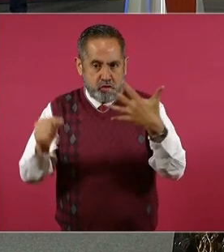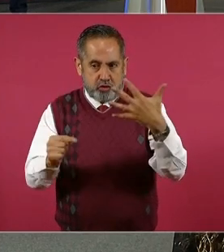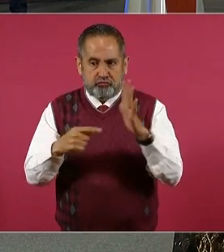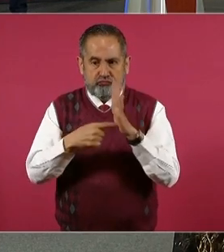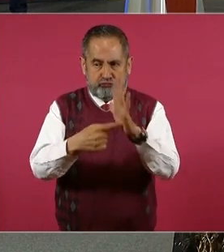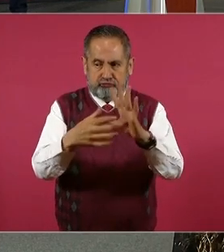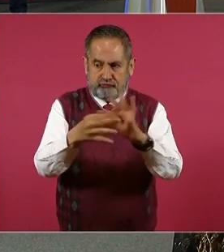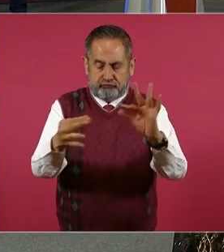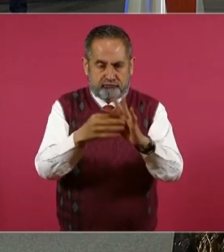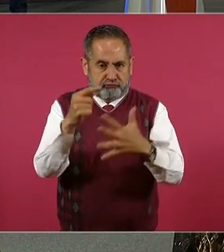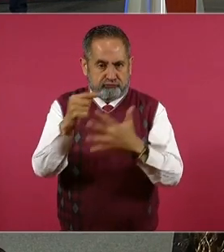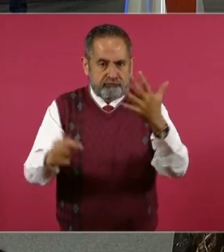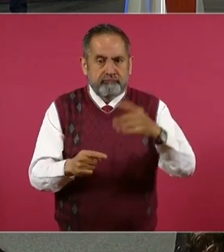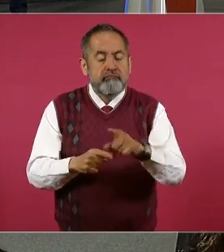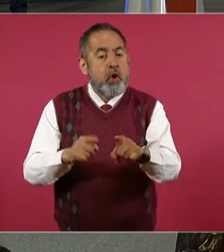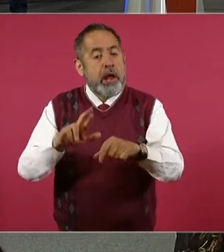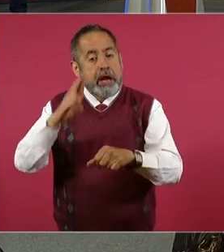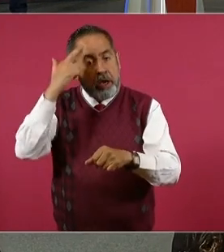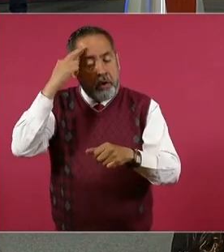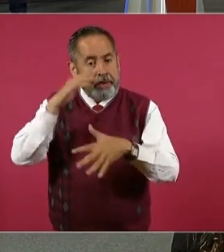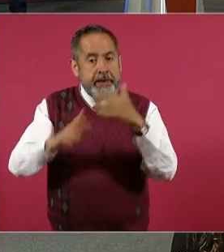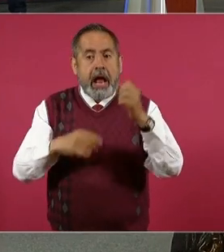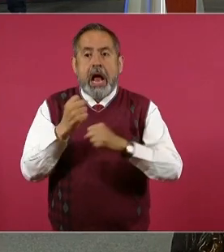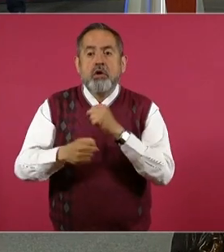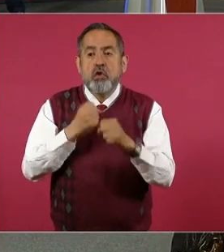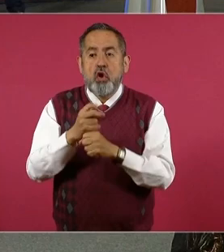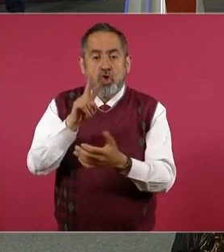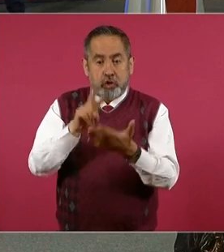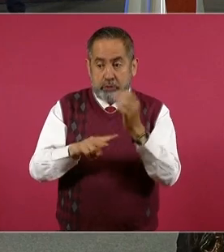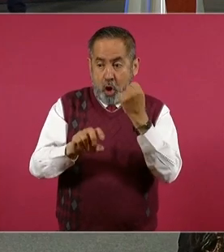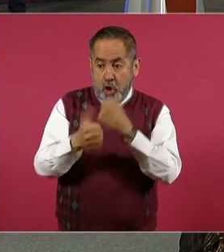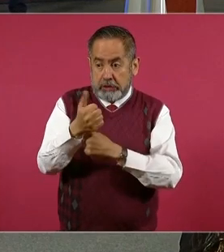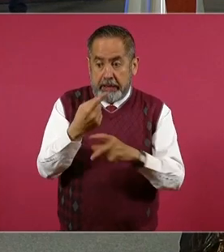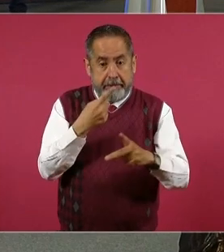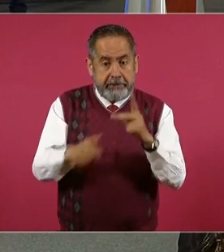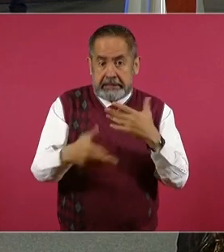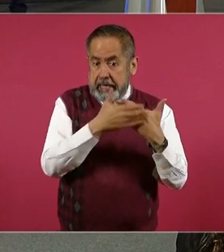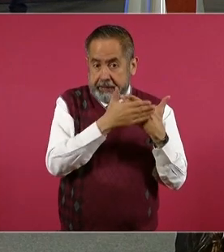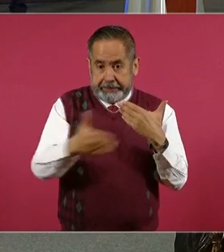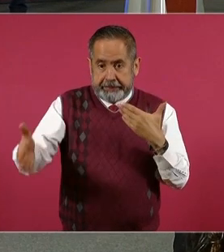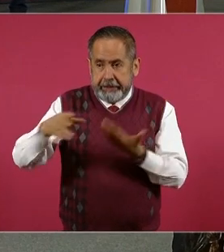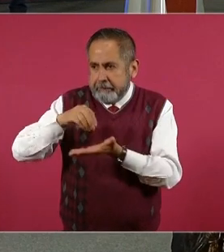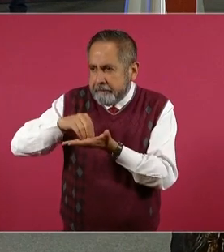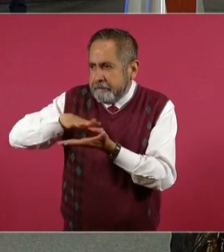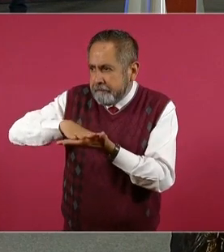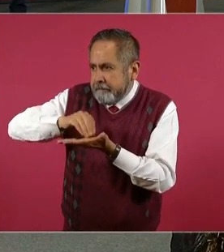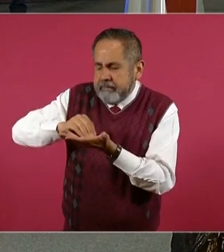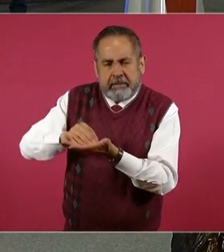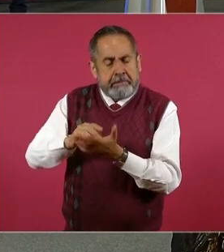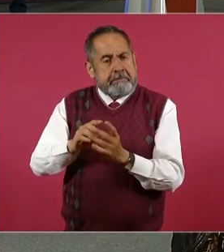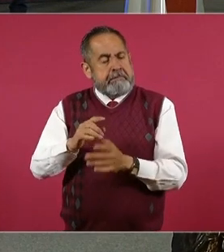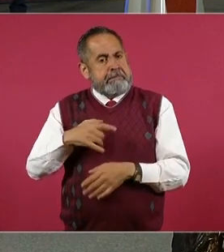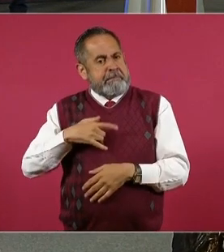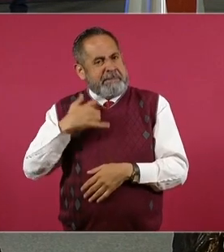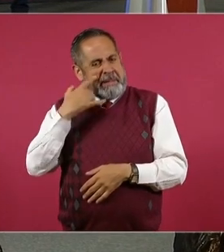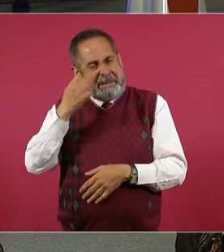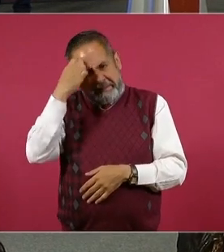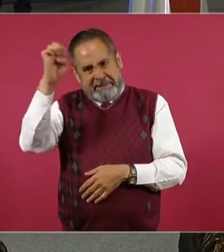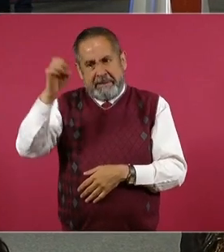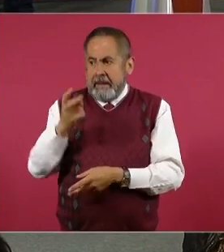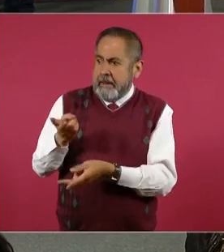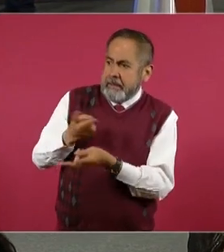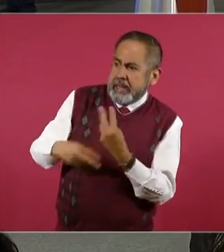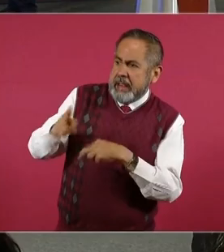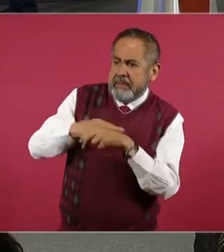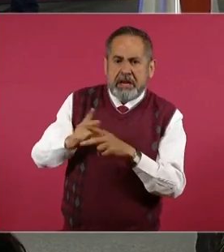favor. Recordar que a partir de 2011 se tiene un registro de arribación atípica en las costas del